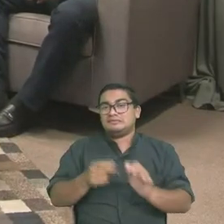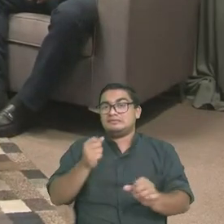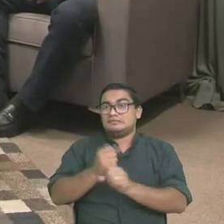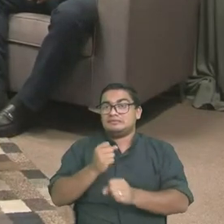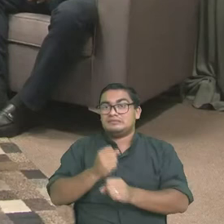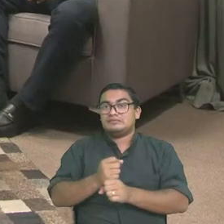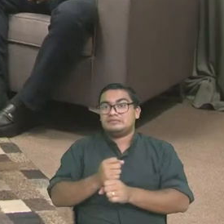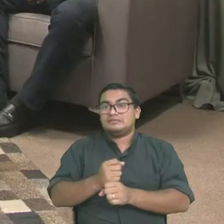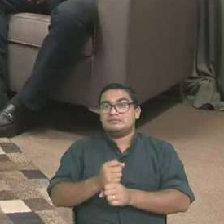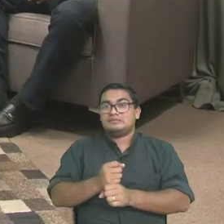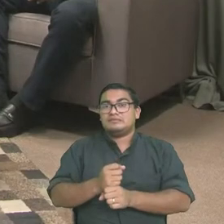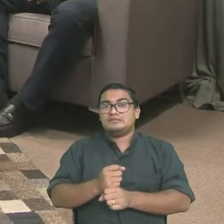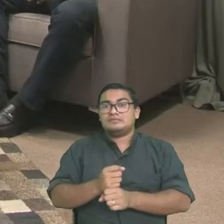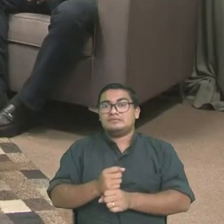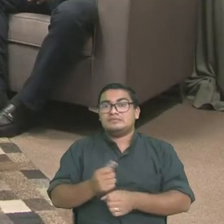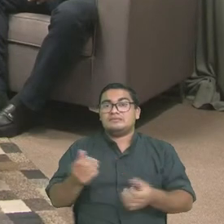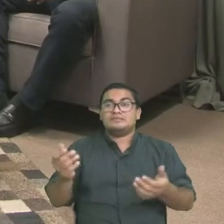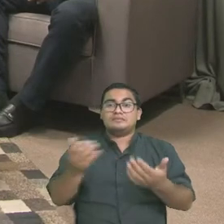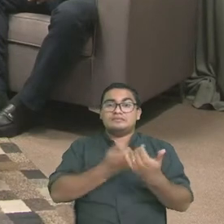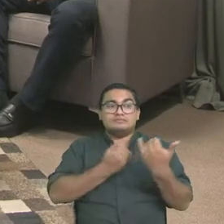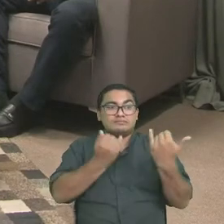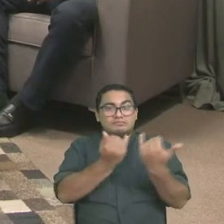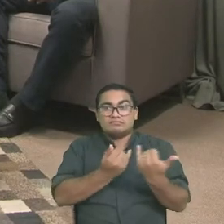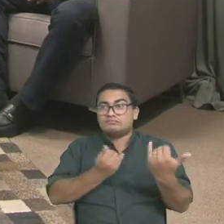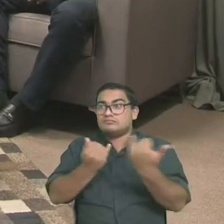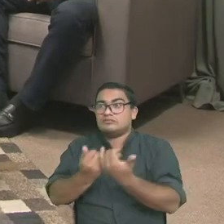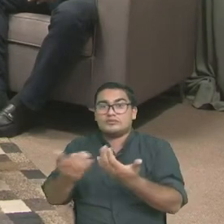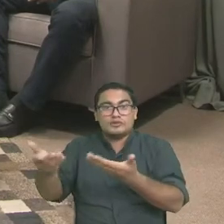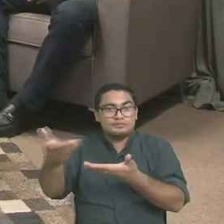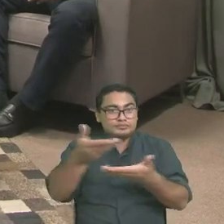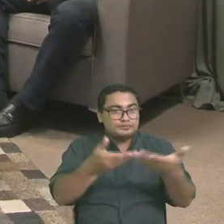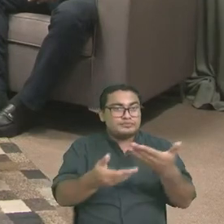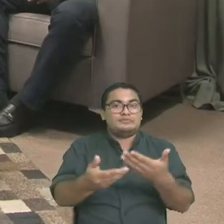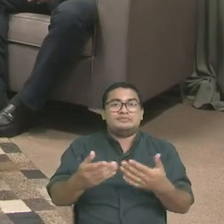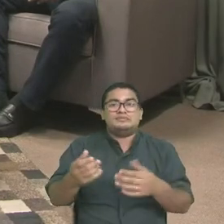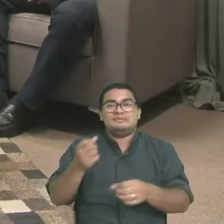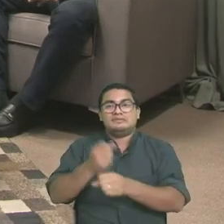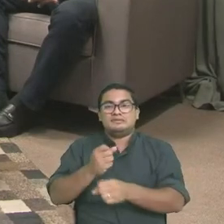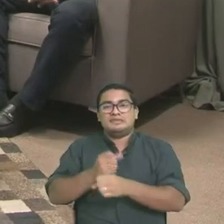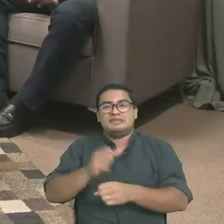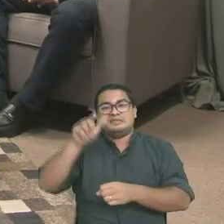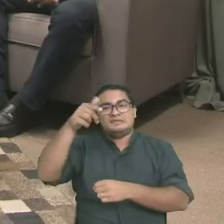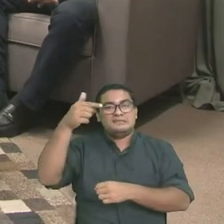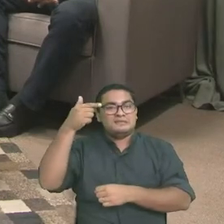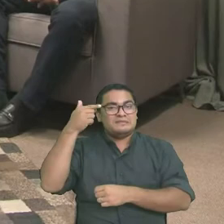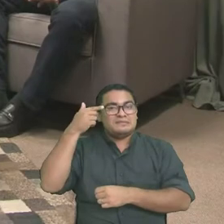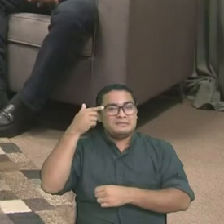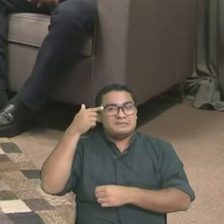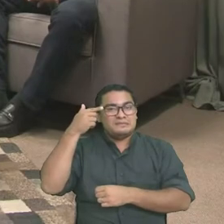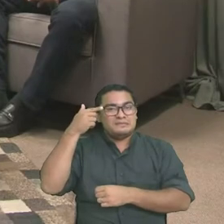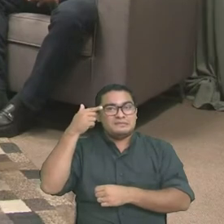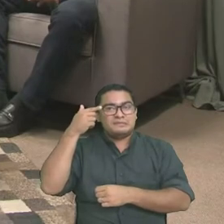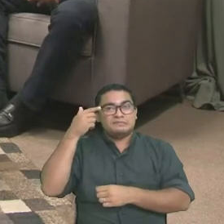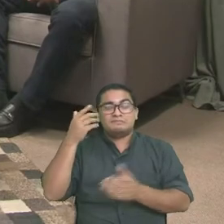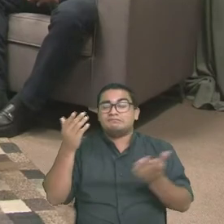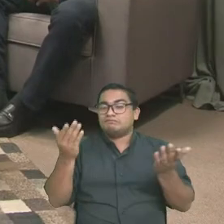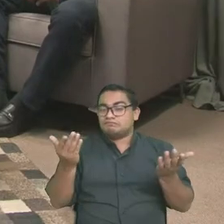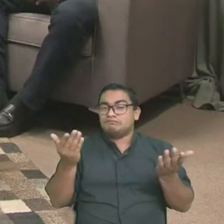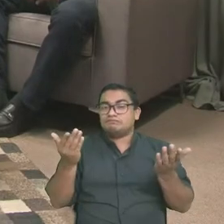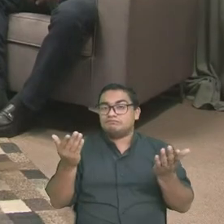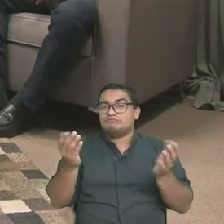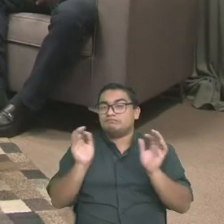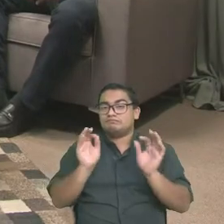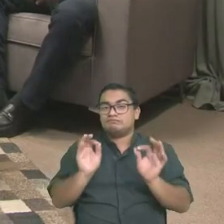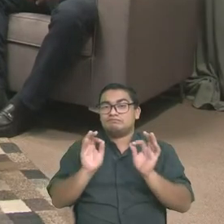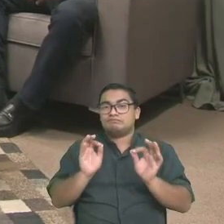cuando se habla de articulación interinstitucional, cuando se habla de articulación entre poderes del Estado, creo que esto es, ¿no? Y